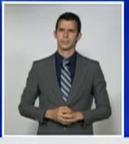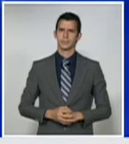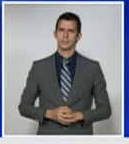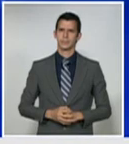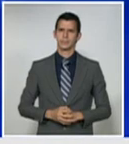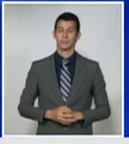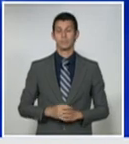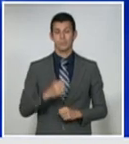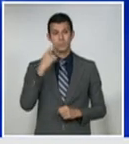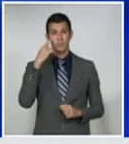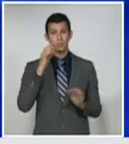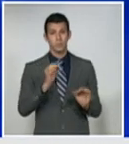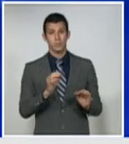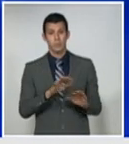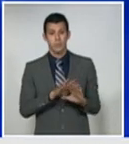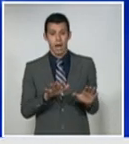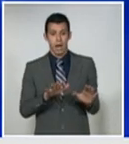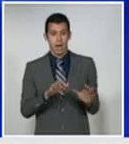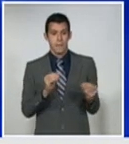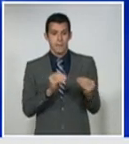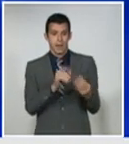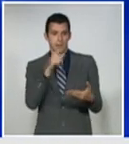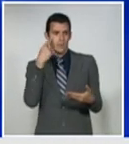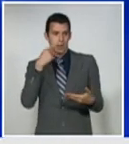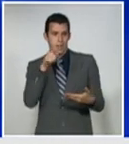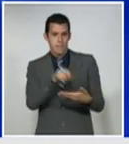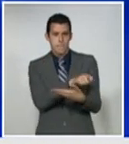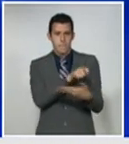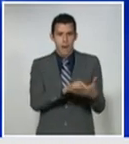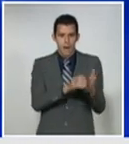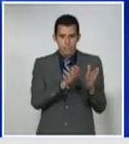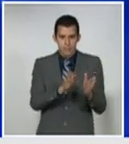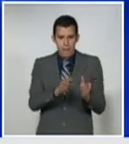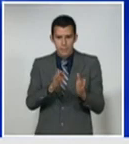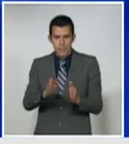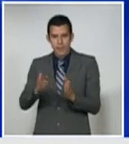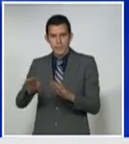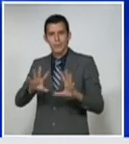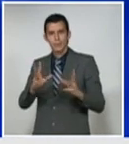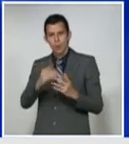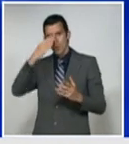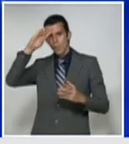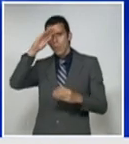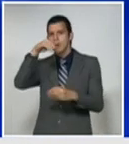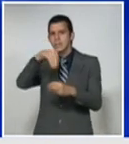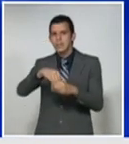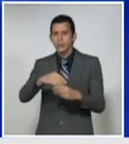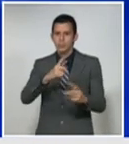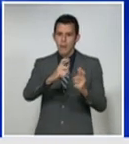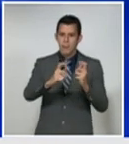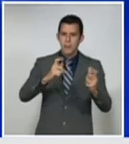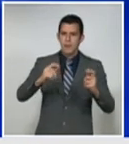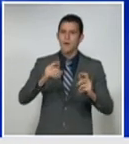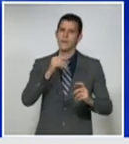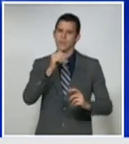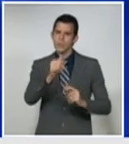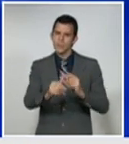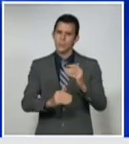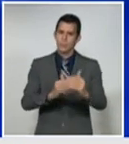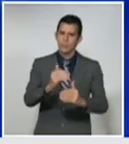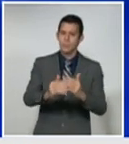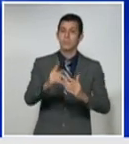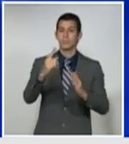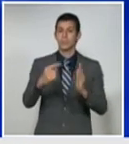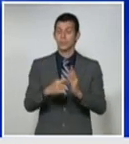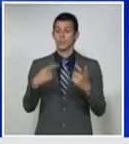ya está trazada la estrategia de vacunación, pero sin duda alguna tiene que ser acompañada por una actitud